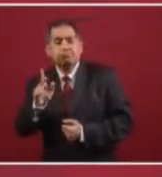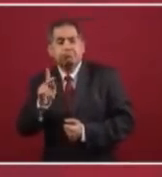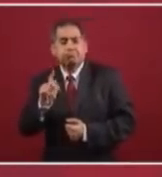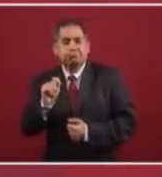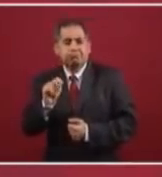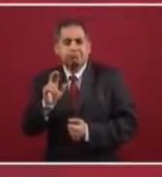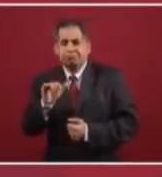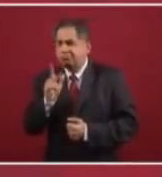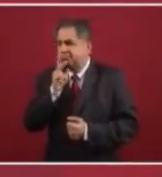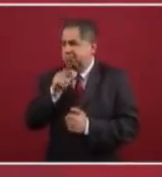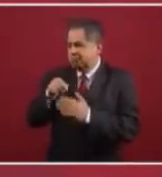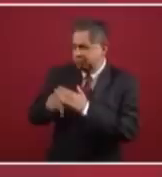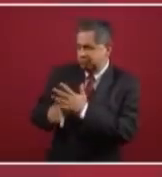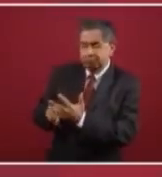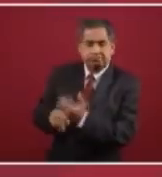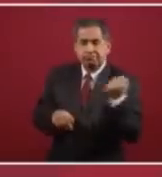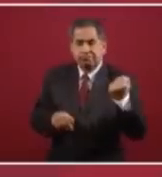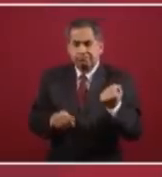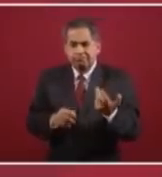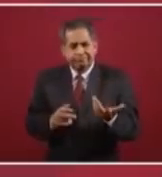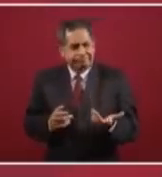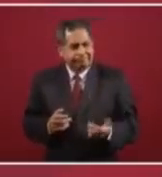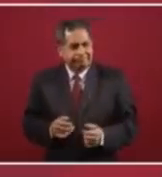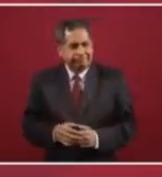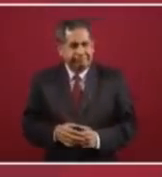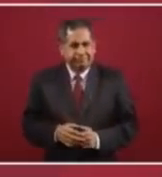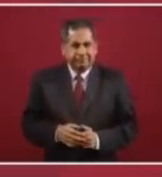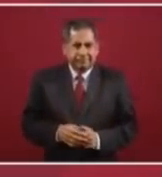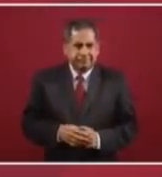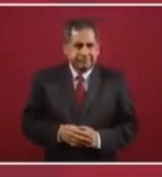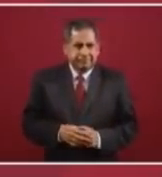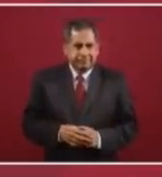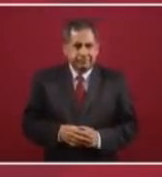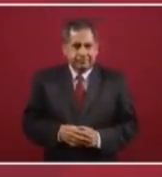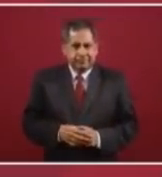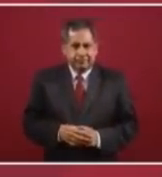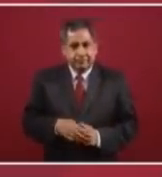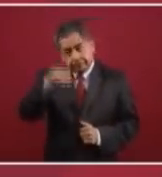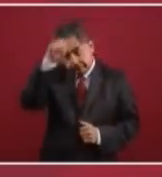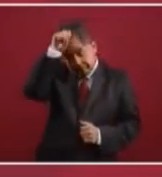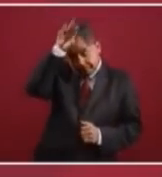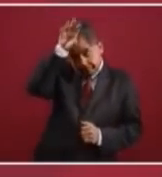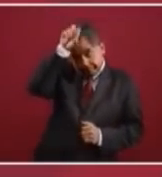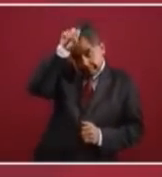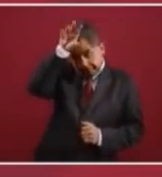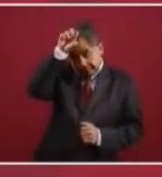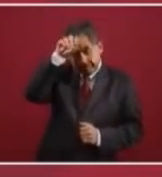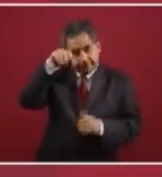las minas,